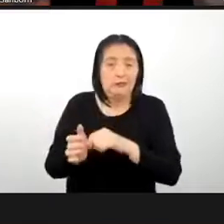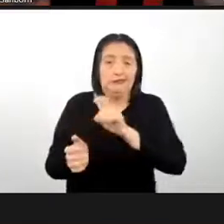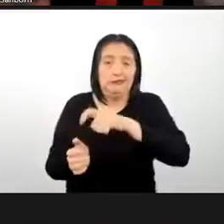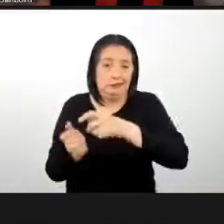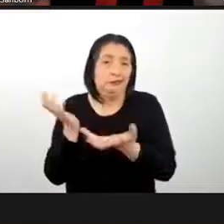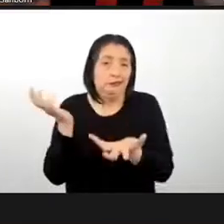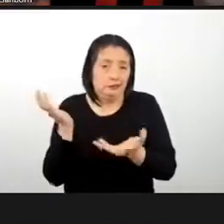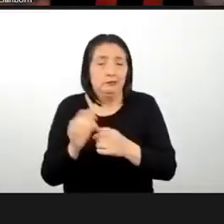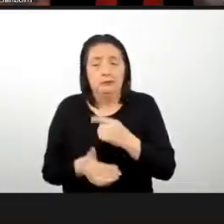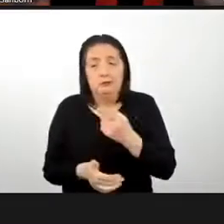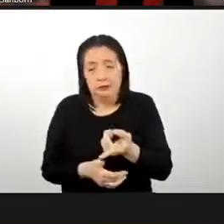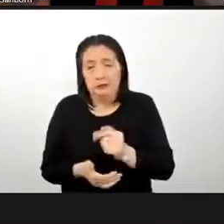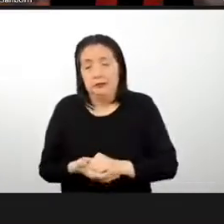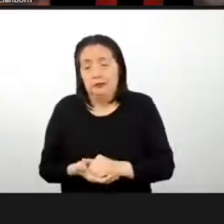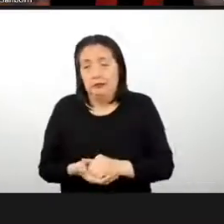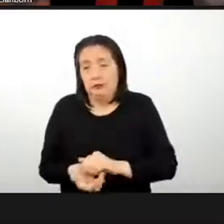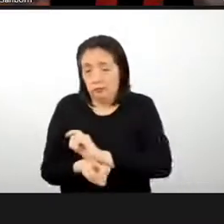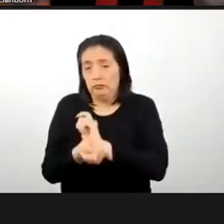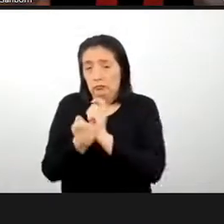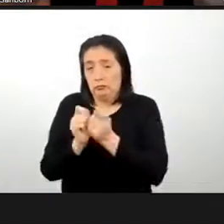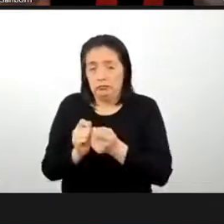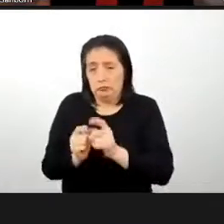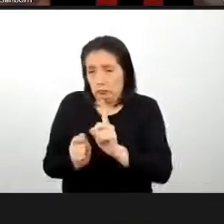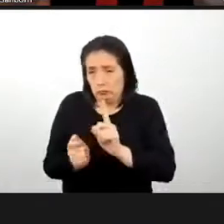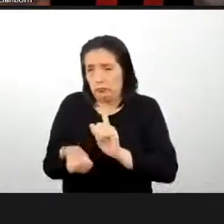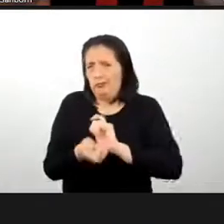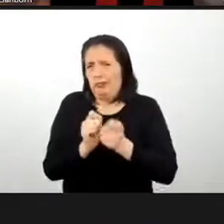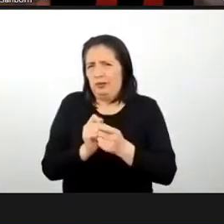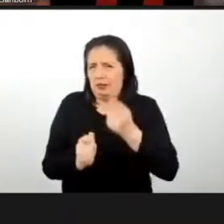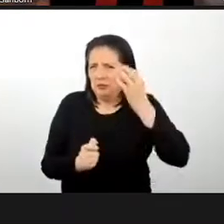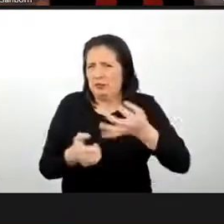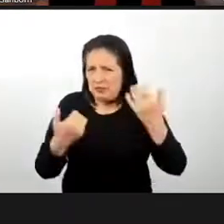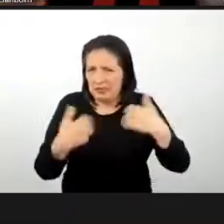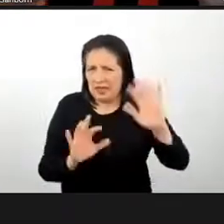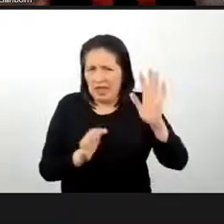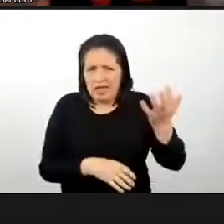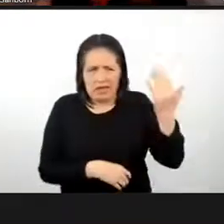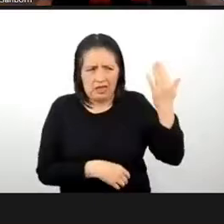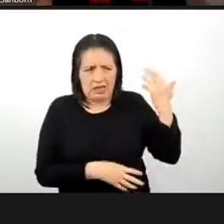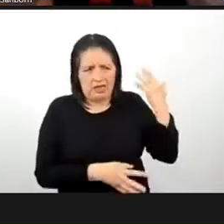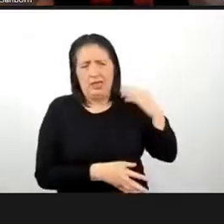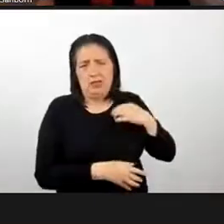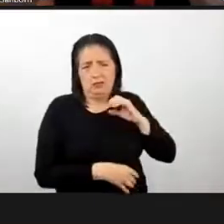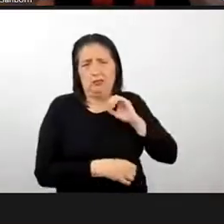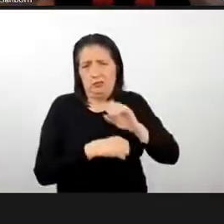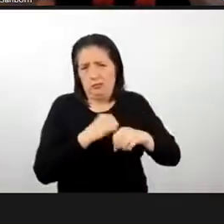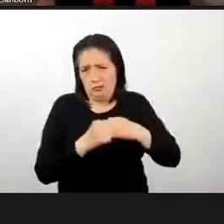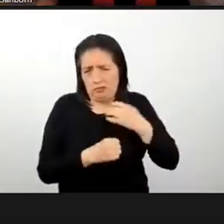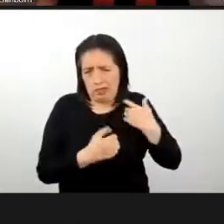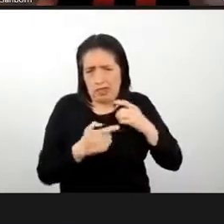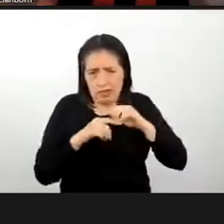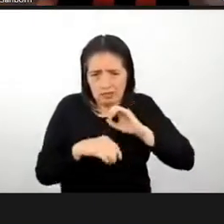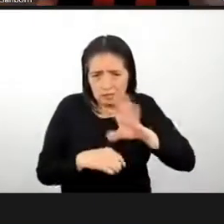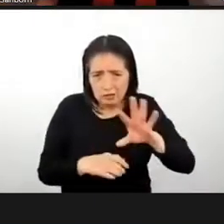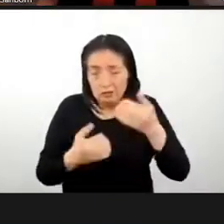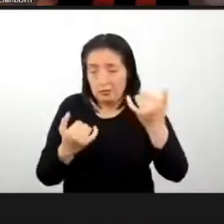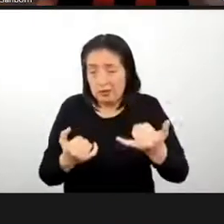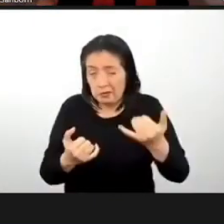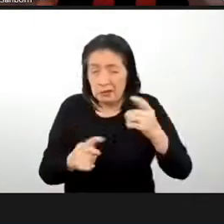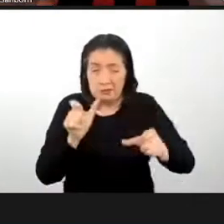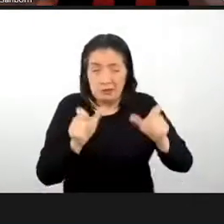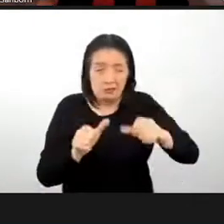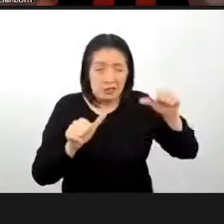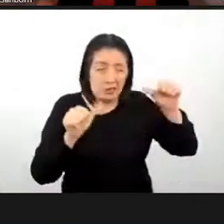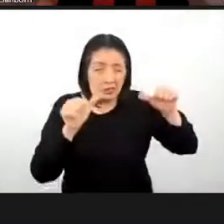necesitan, ¿no? Eso es un cambio. No es un cambio, yo creo que ya esto estaba dicho hace muchos años, pero yo creo que esto pone de manifiesto que esos quienes dudaban todavía de que